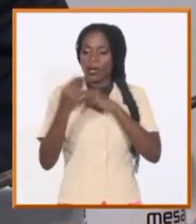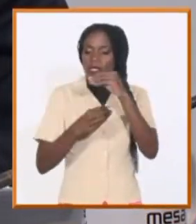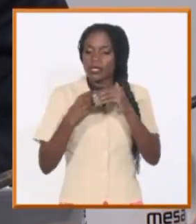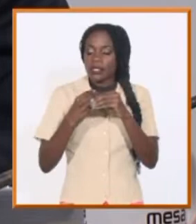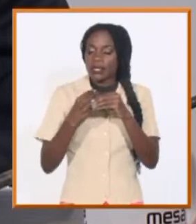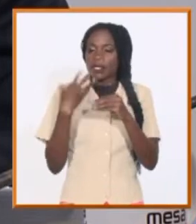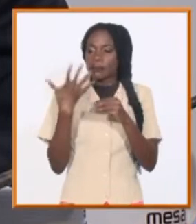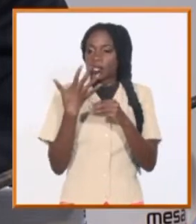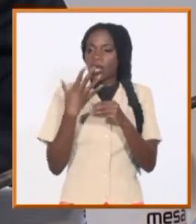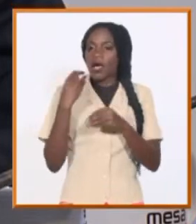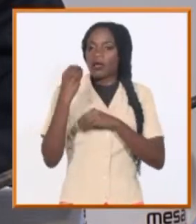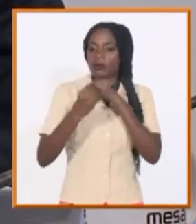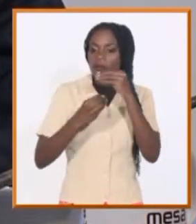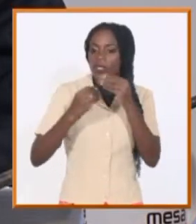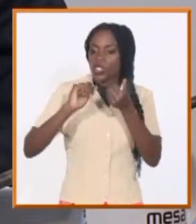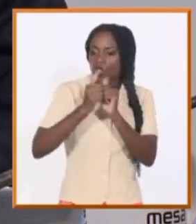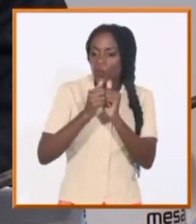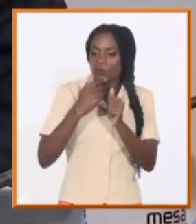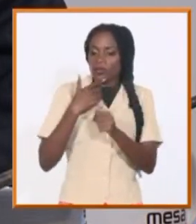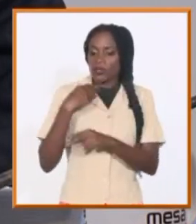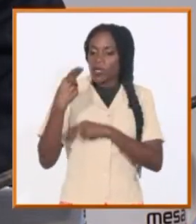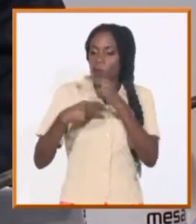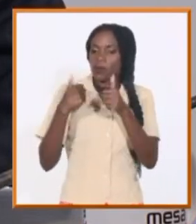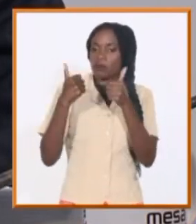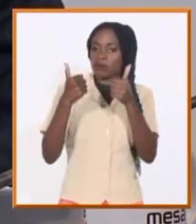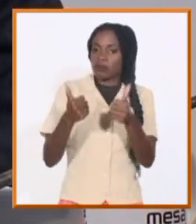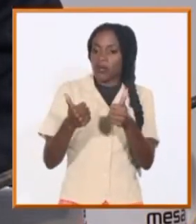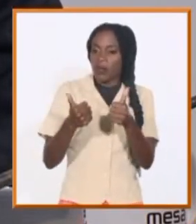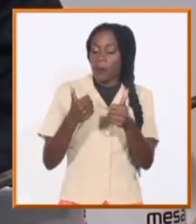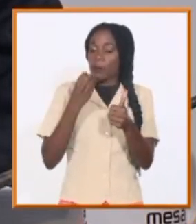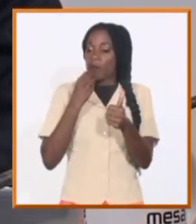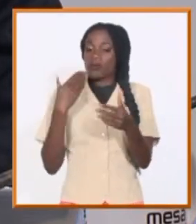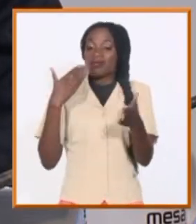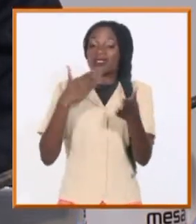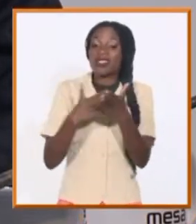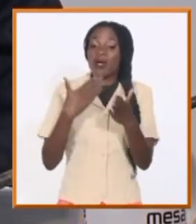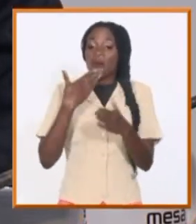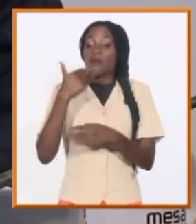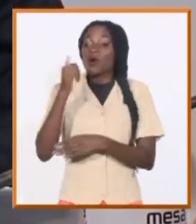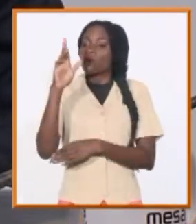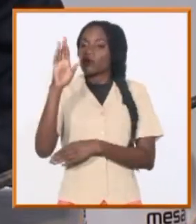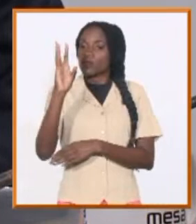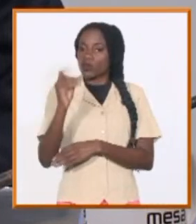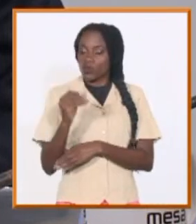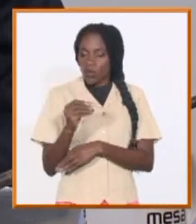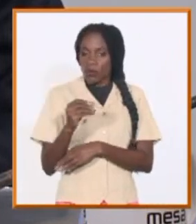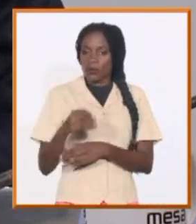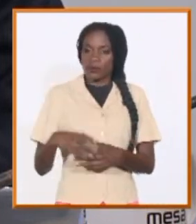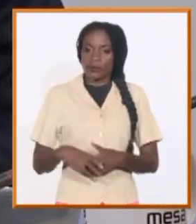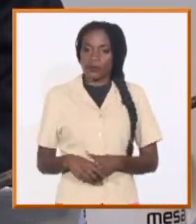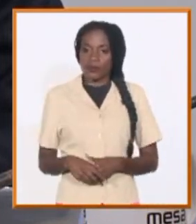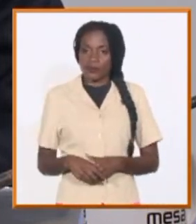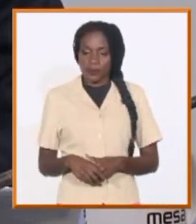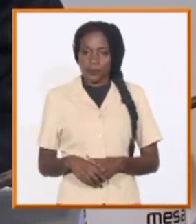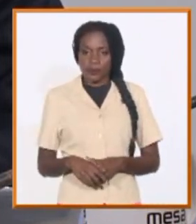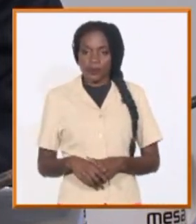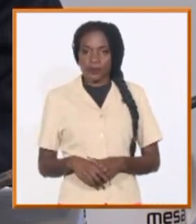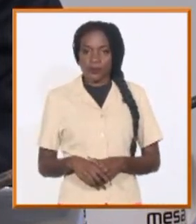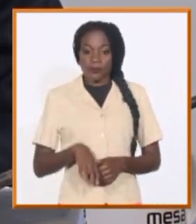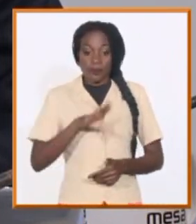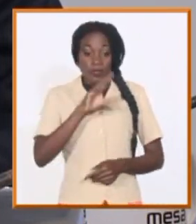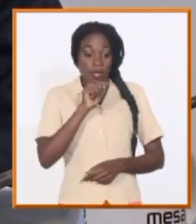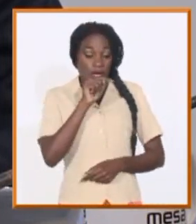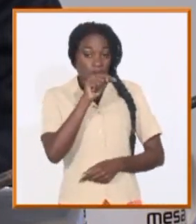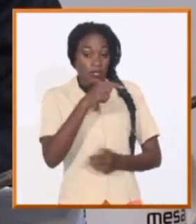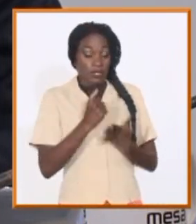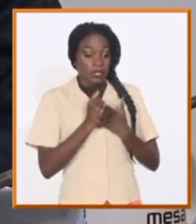nos conlleven a mejores resultados. Aquí hay que resaltar que en ese